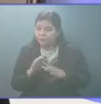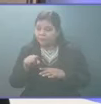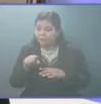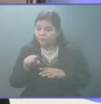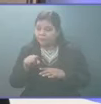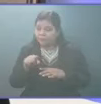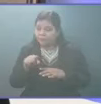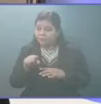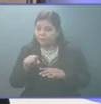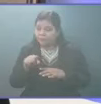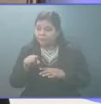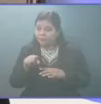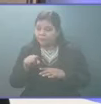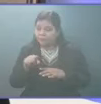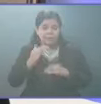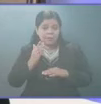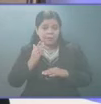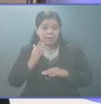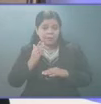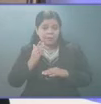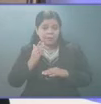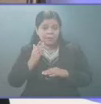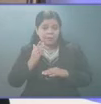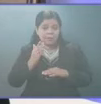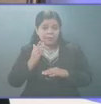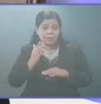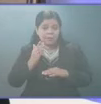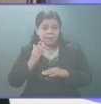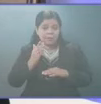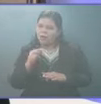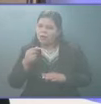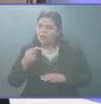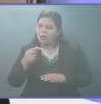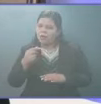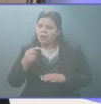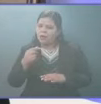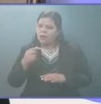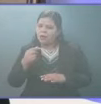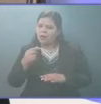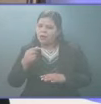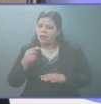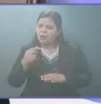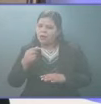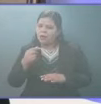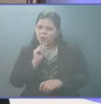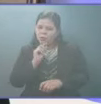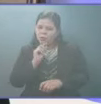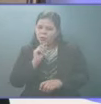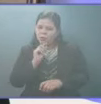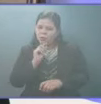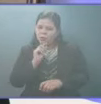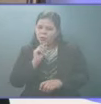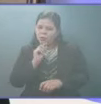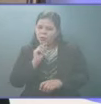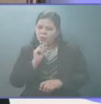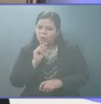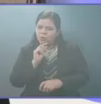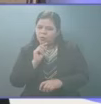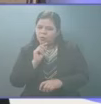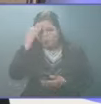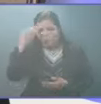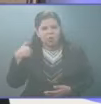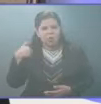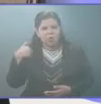la escala, el adulto mayor se va abriendo. Pero así se recomienda que no sea el hijo o la hija la que los aplique,